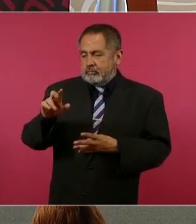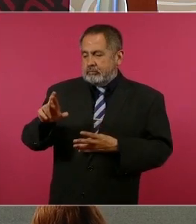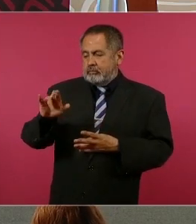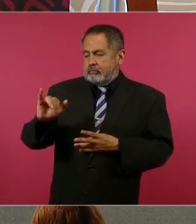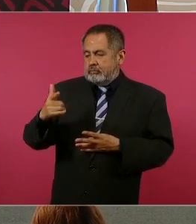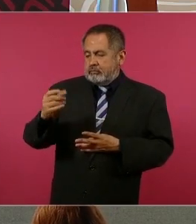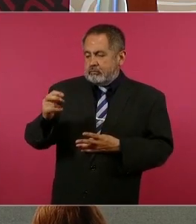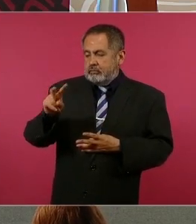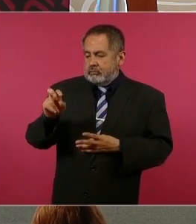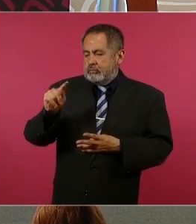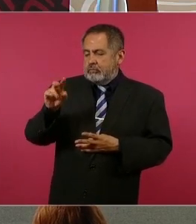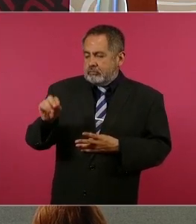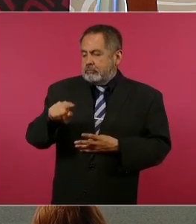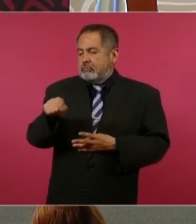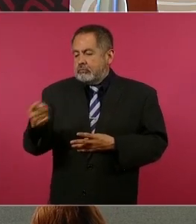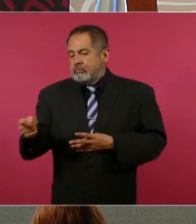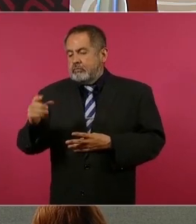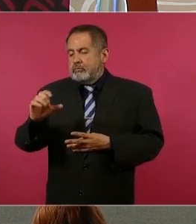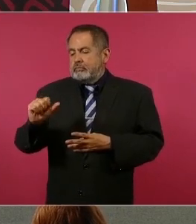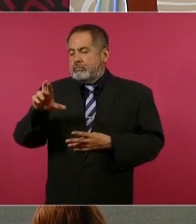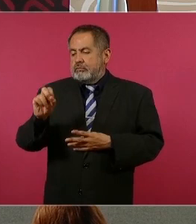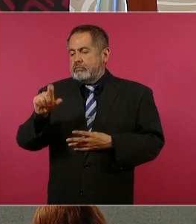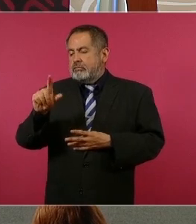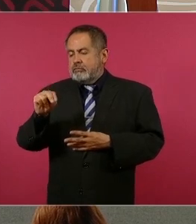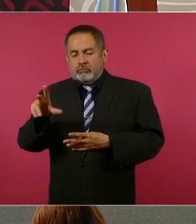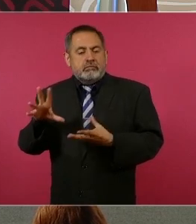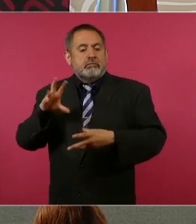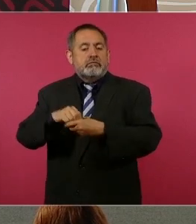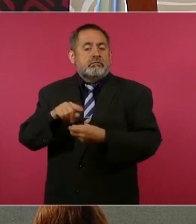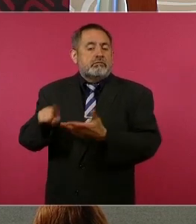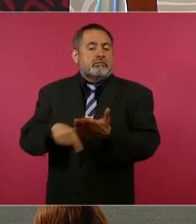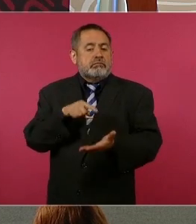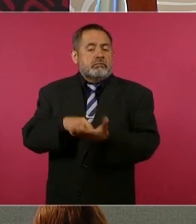de Bienestar. Están en el Centro de Salud Urbano de